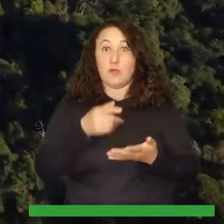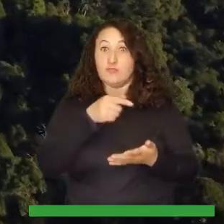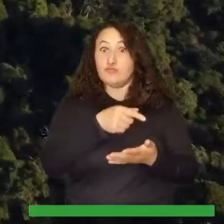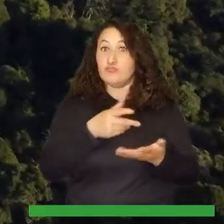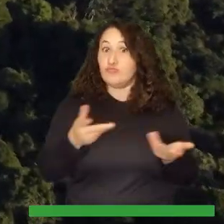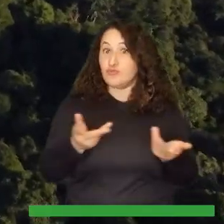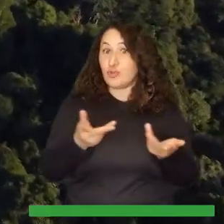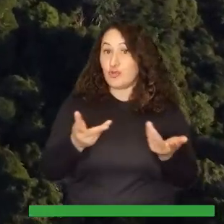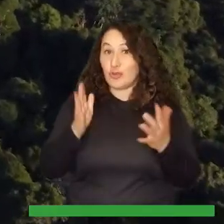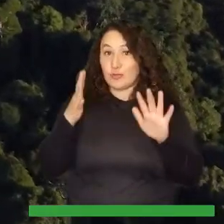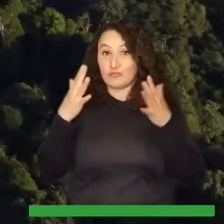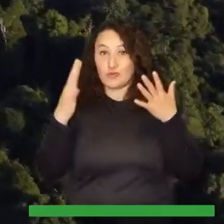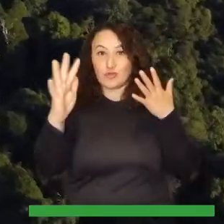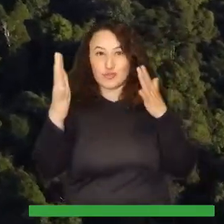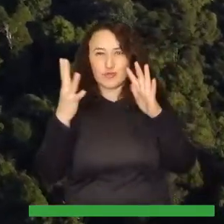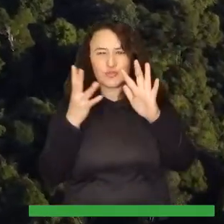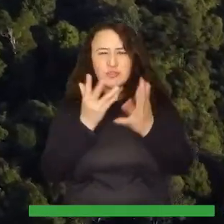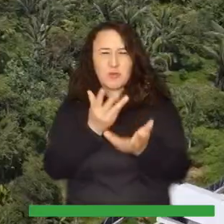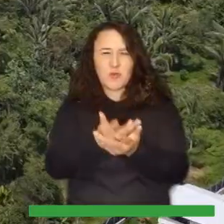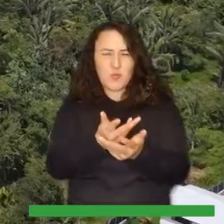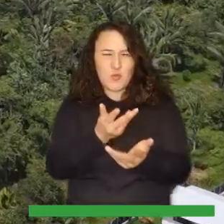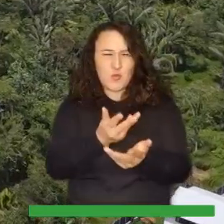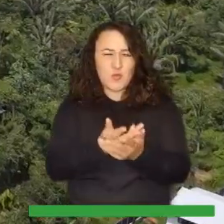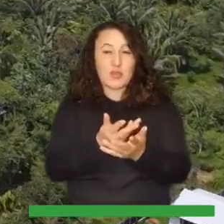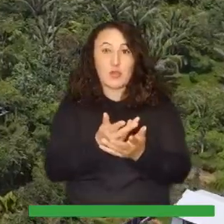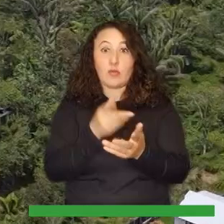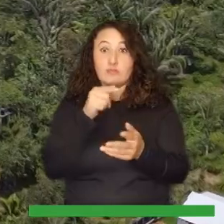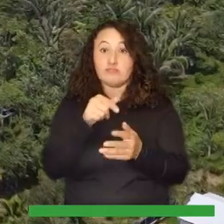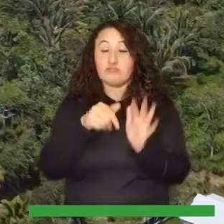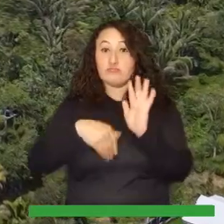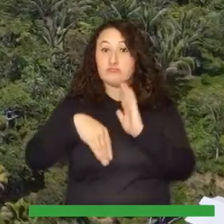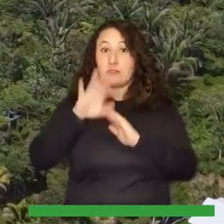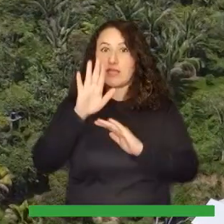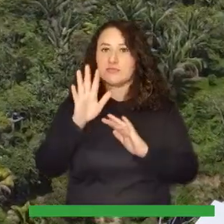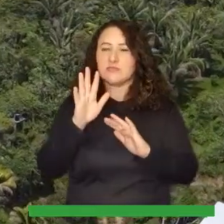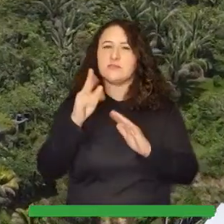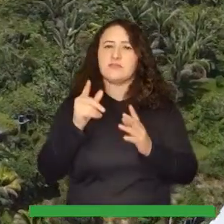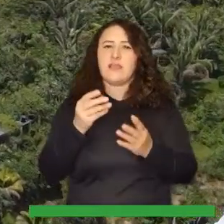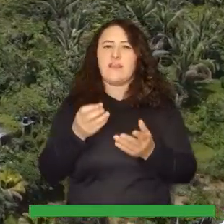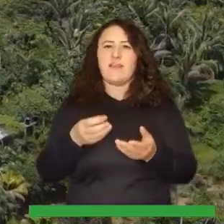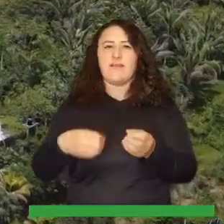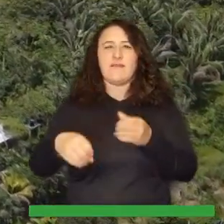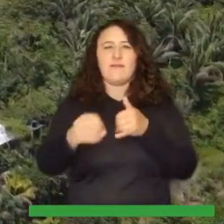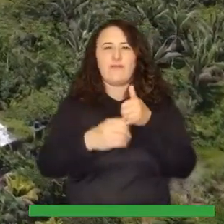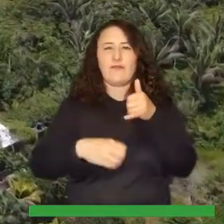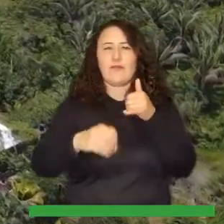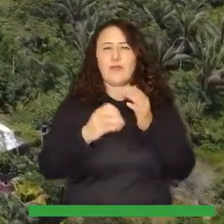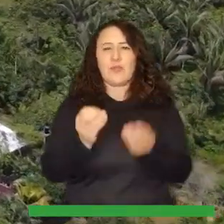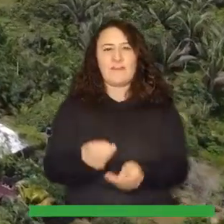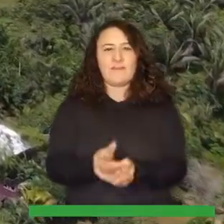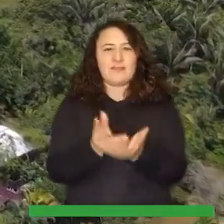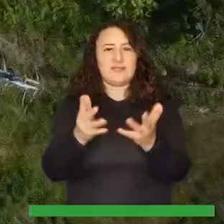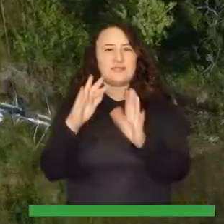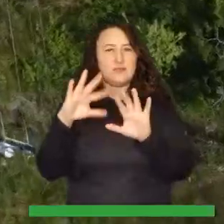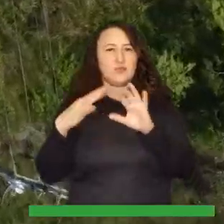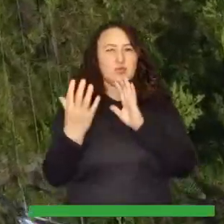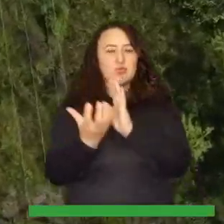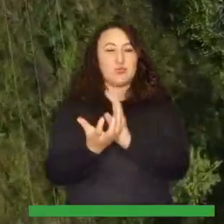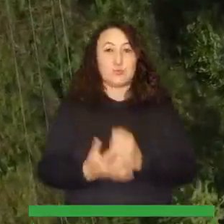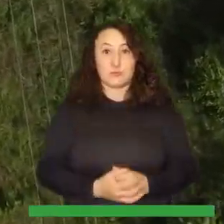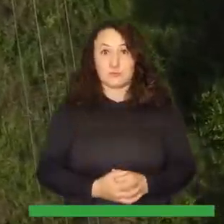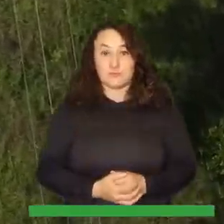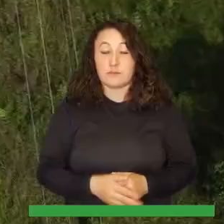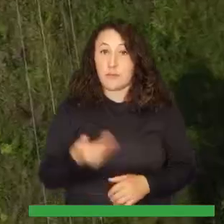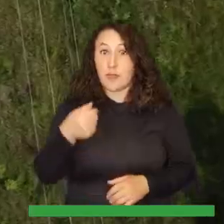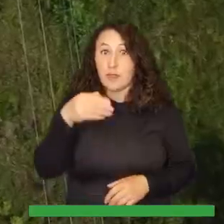enclavado dentro de este bosque húmedo tropical, en una de las regiones con mayor biodiversidad en el mundo. Y